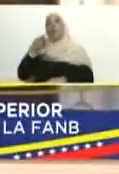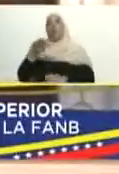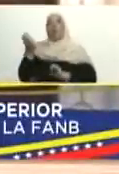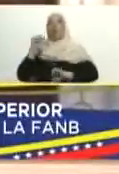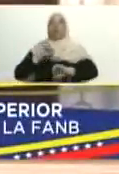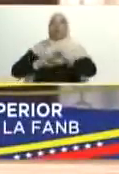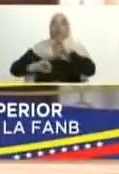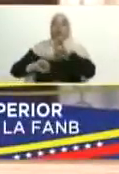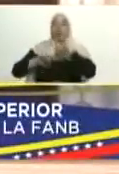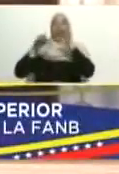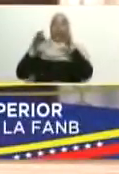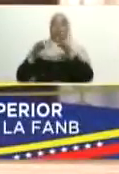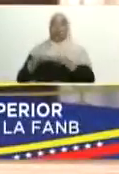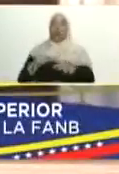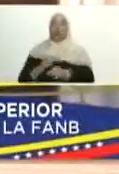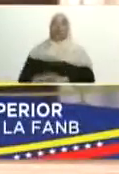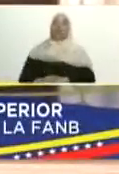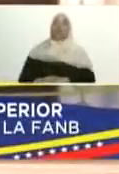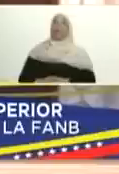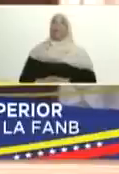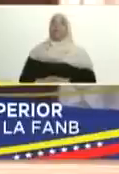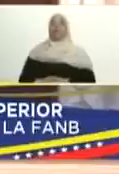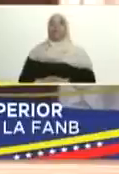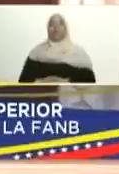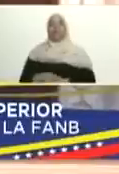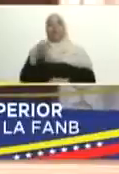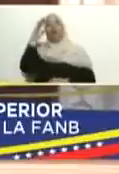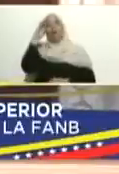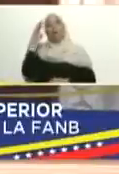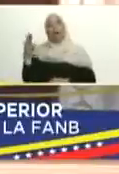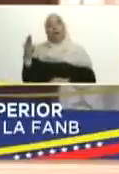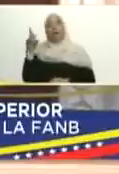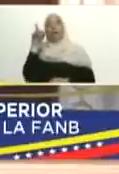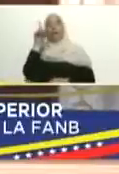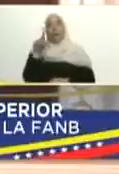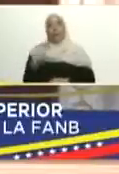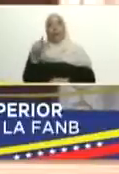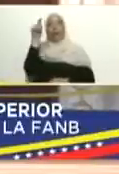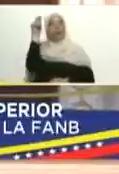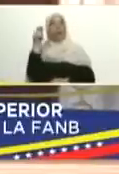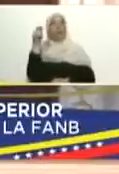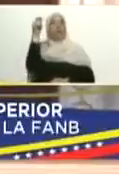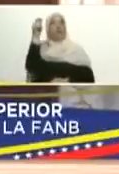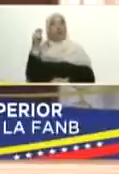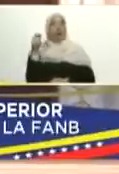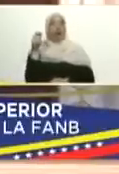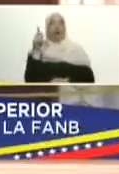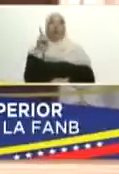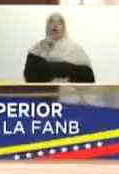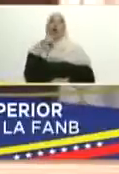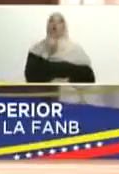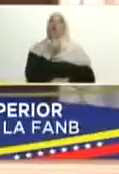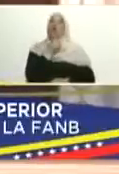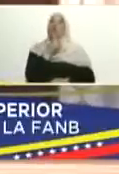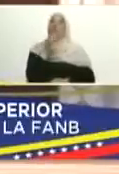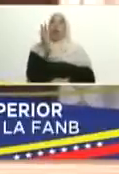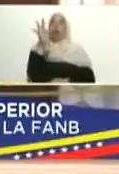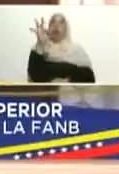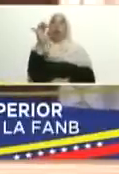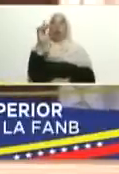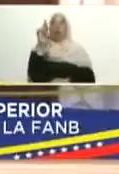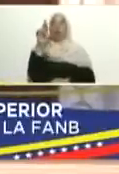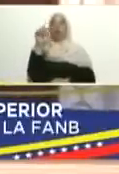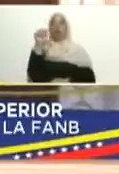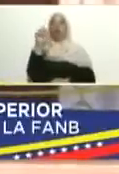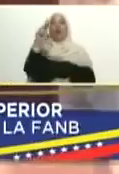seguridad, coronel miliciano y diputado Francisco Ameliás, aquí presente, con